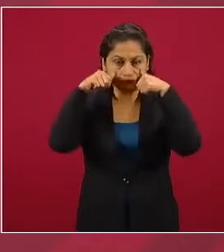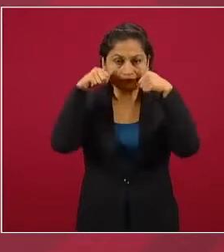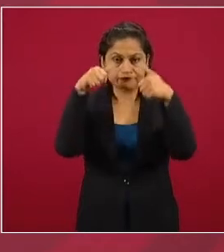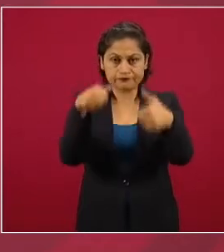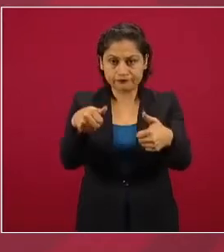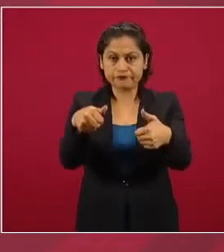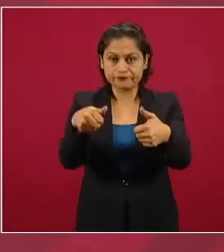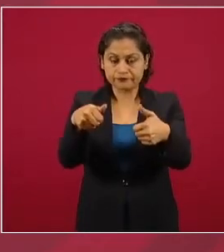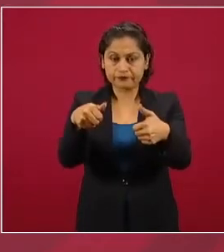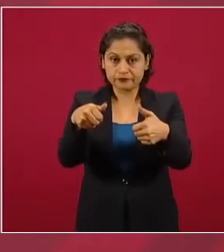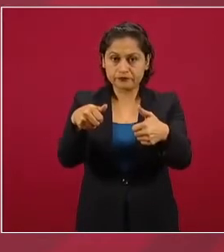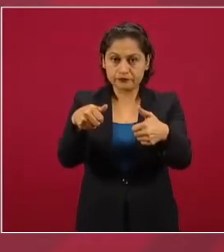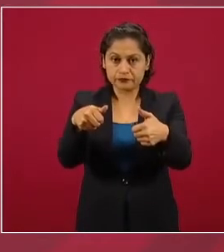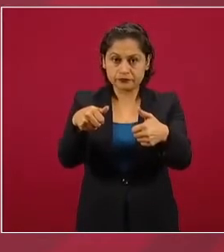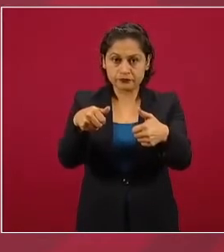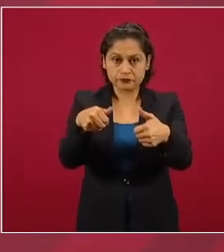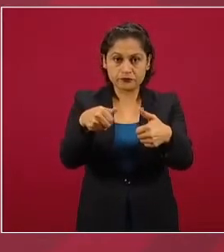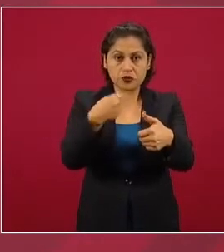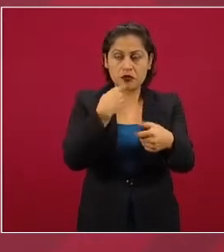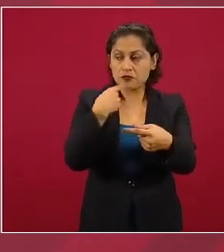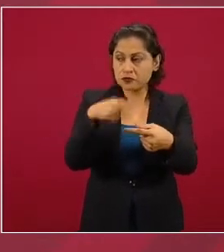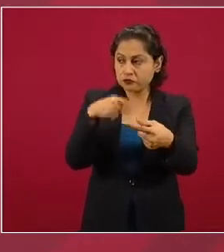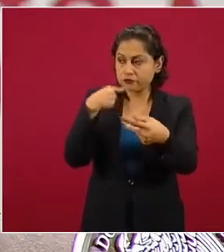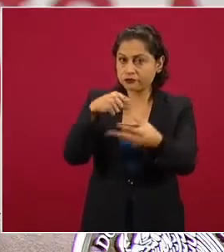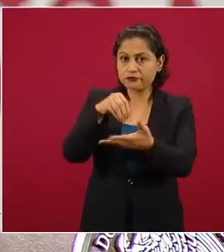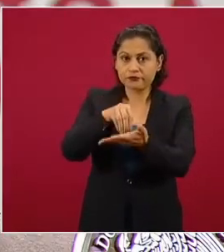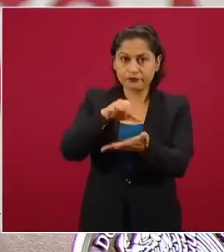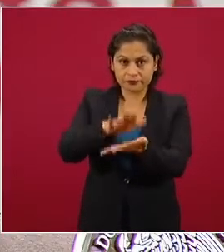que se registran en el país.